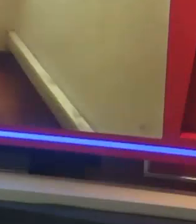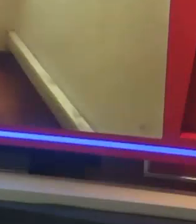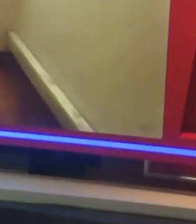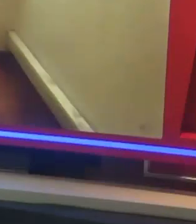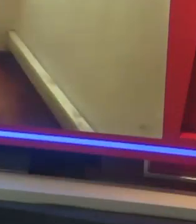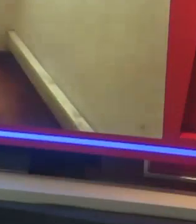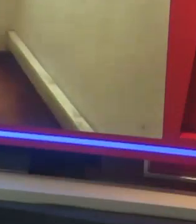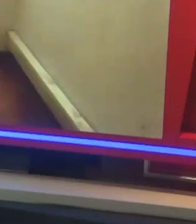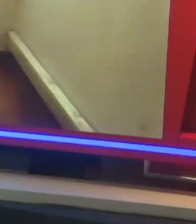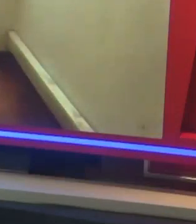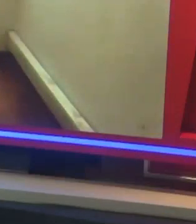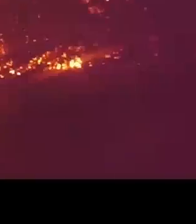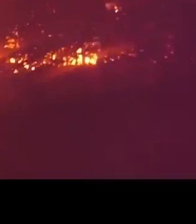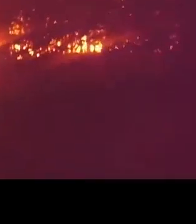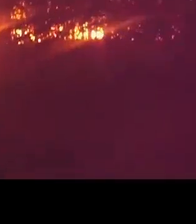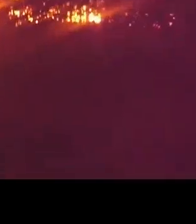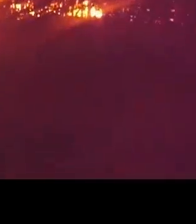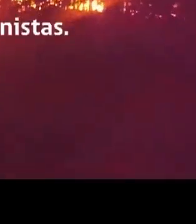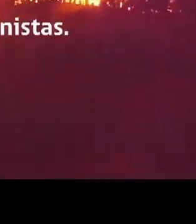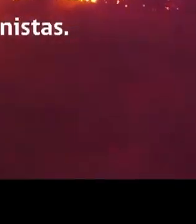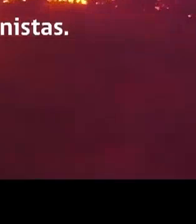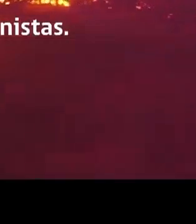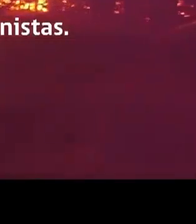pausa, no se vayan.